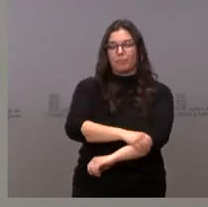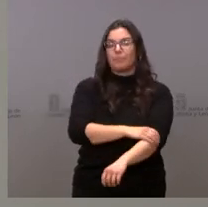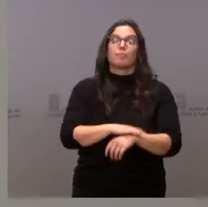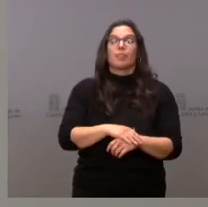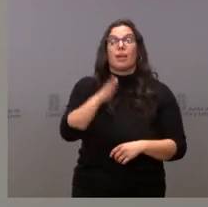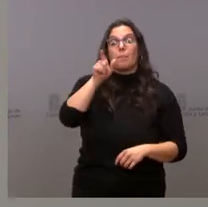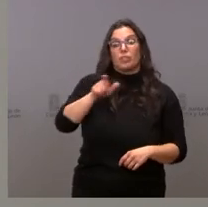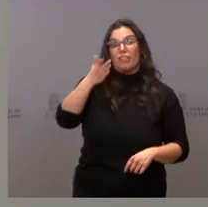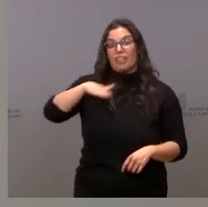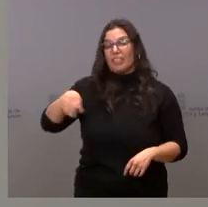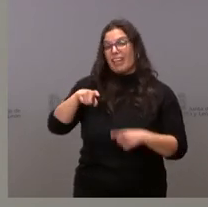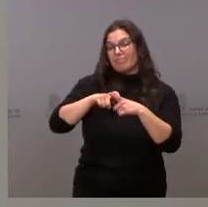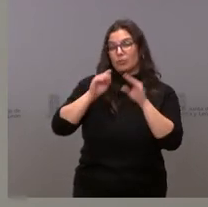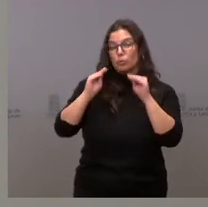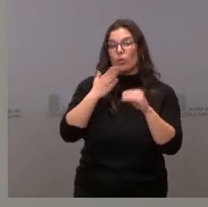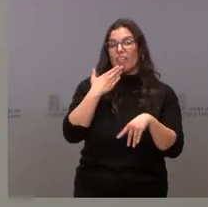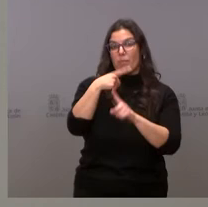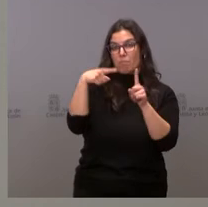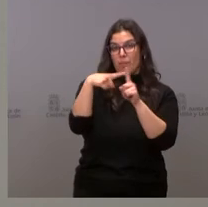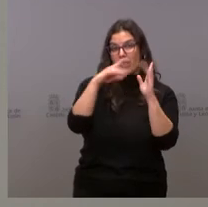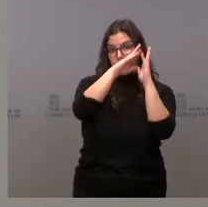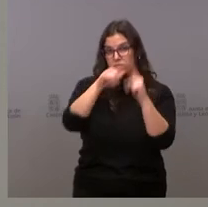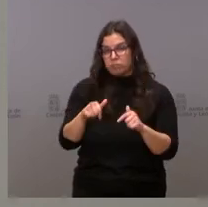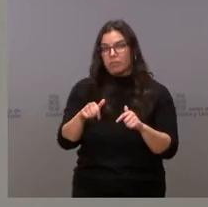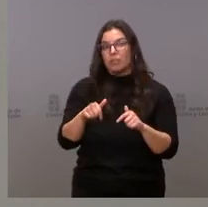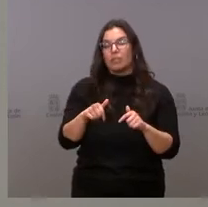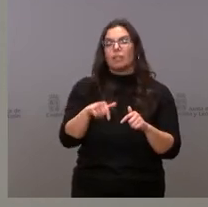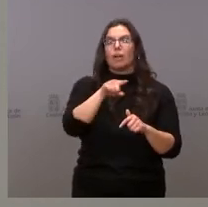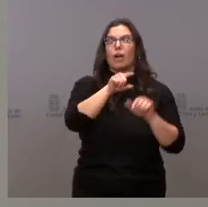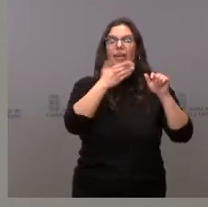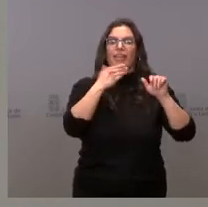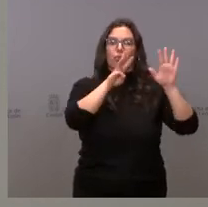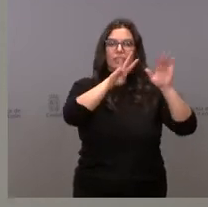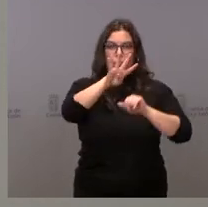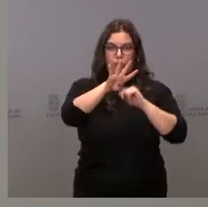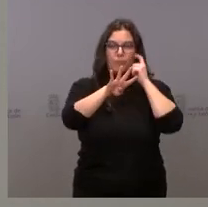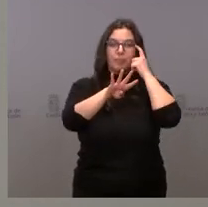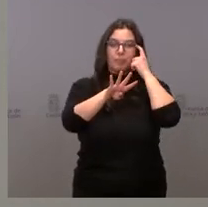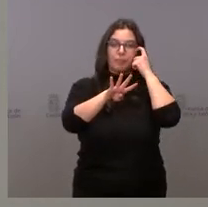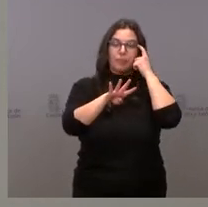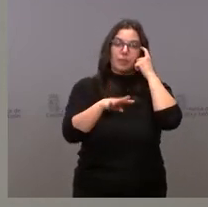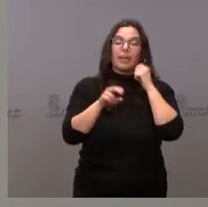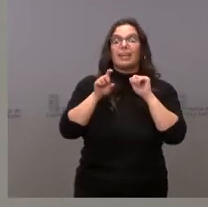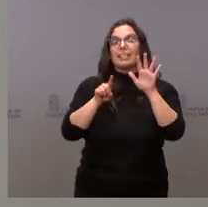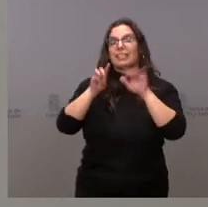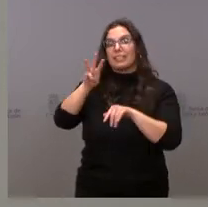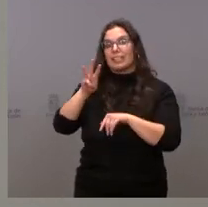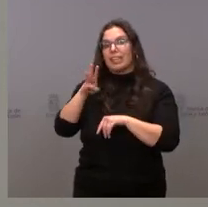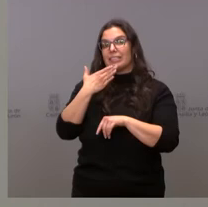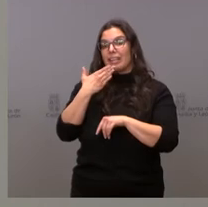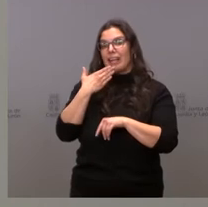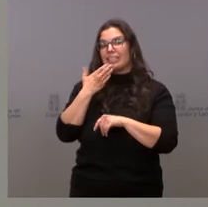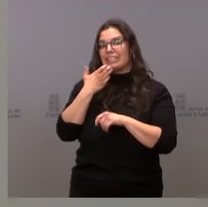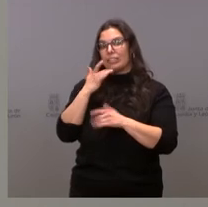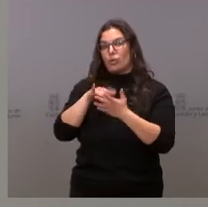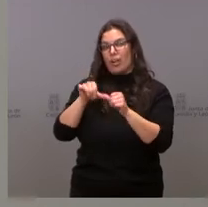personas fallecidas la mayoría de los pacientes fallecidos en planta es de 84 años y de 63 años y medio en un 100 el 61